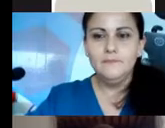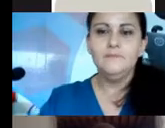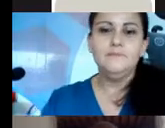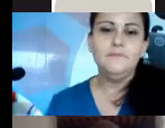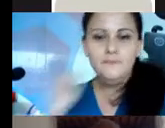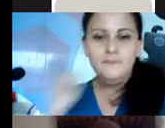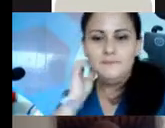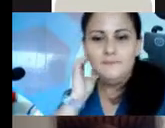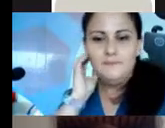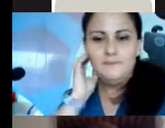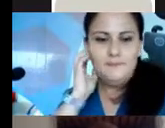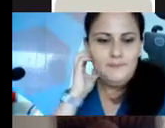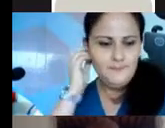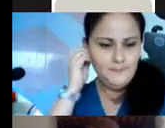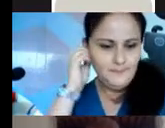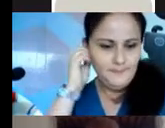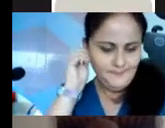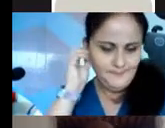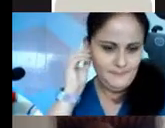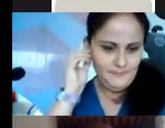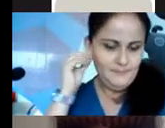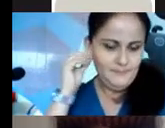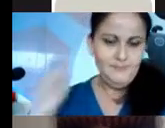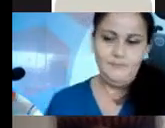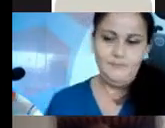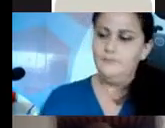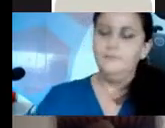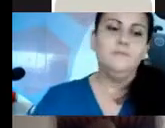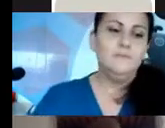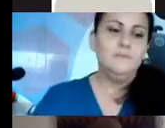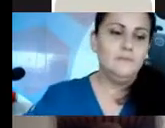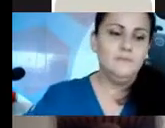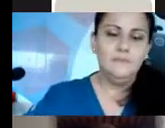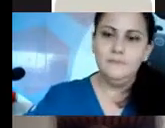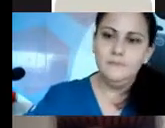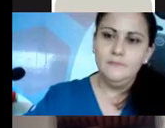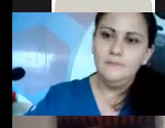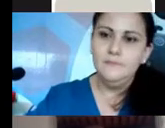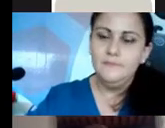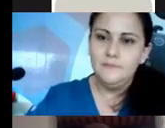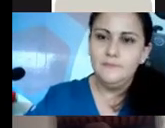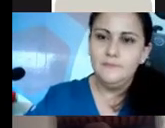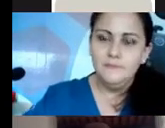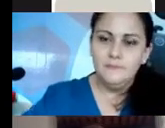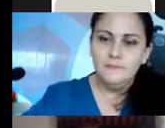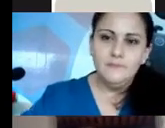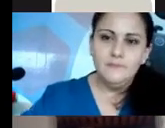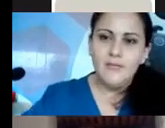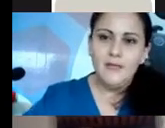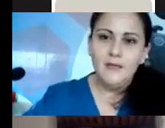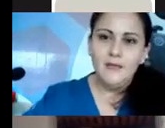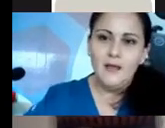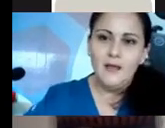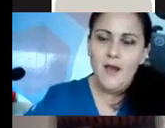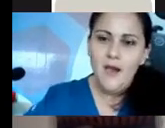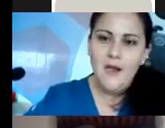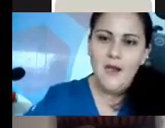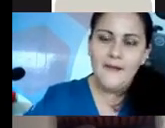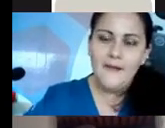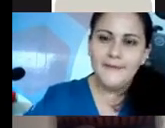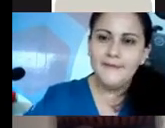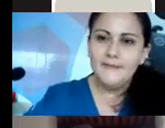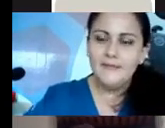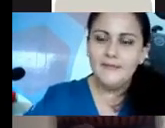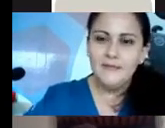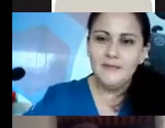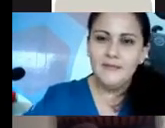de nuestro sistema postural cuando lo entregamos? Lo mínimo que hace María Amalia, que hace Chupis, es entregar en un sistema como